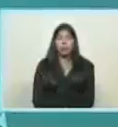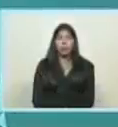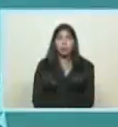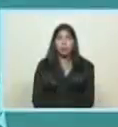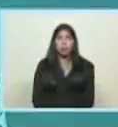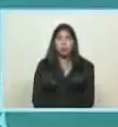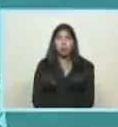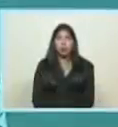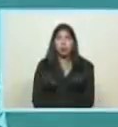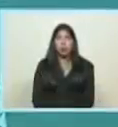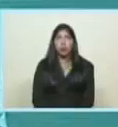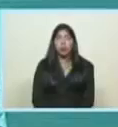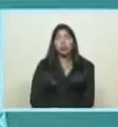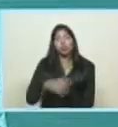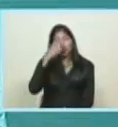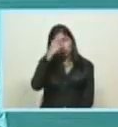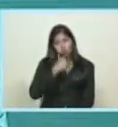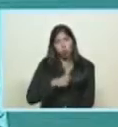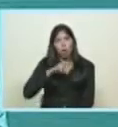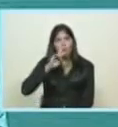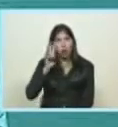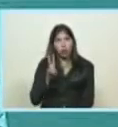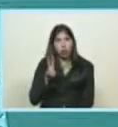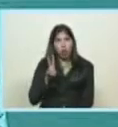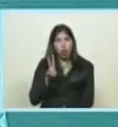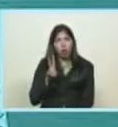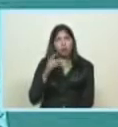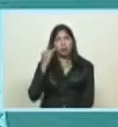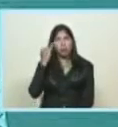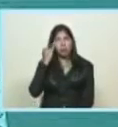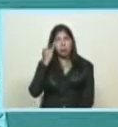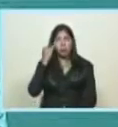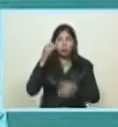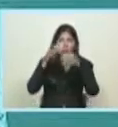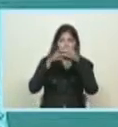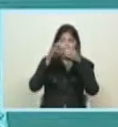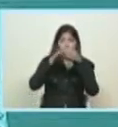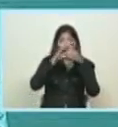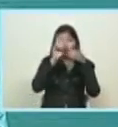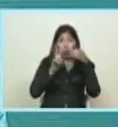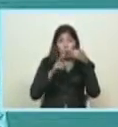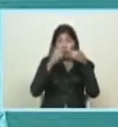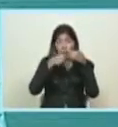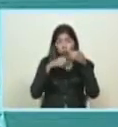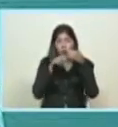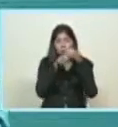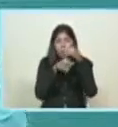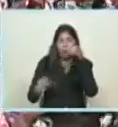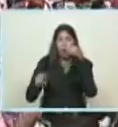Y del movimiento Somos Venezuela nació el plan Chamba Juvenil.